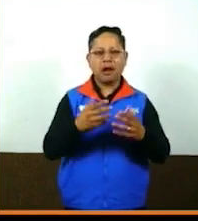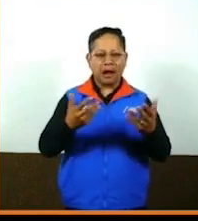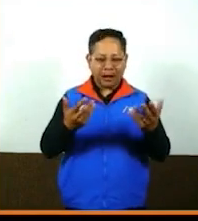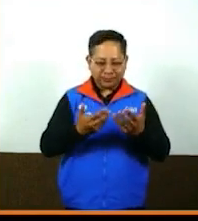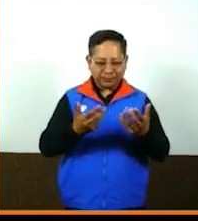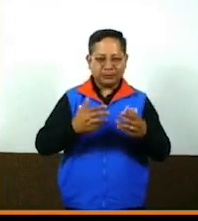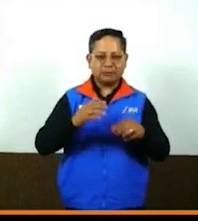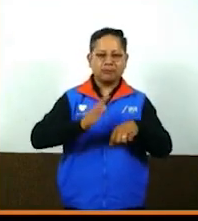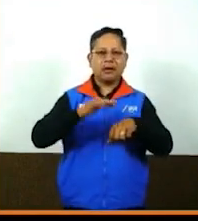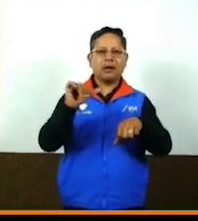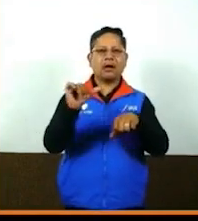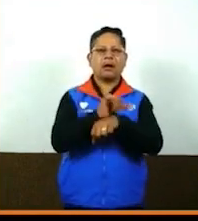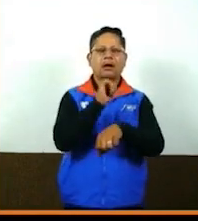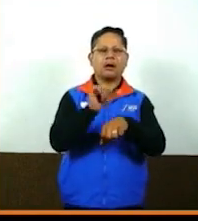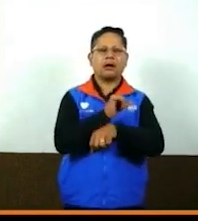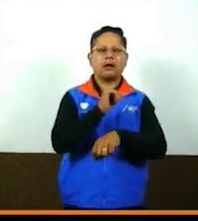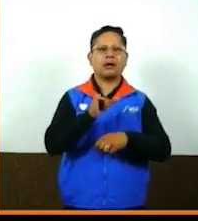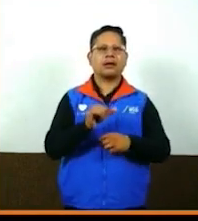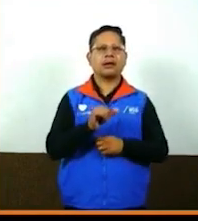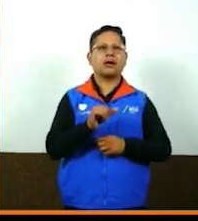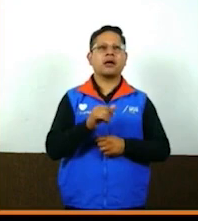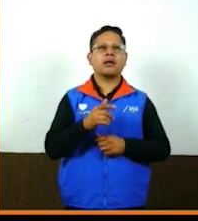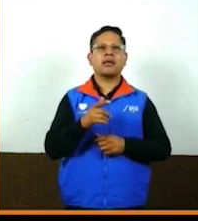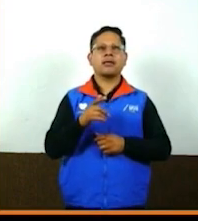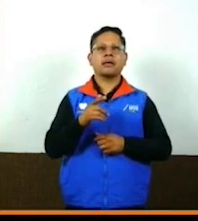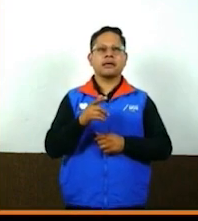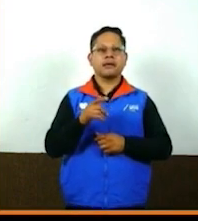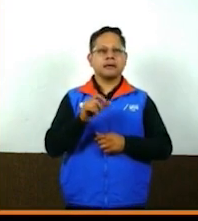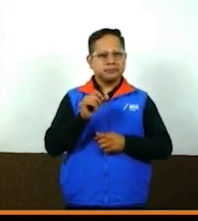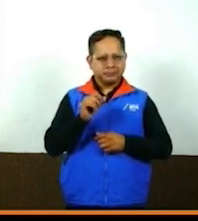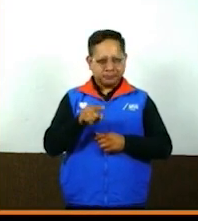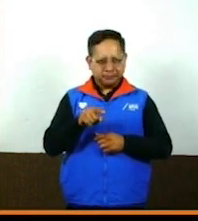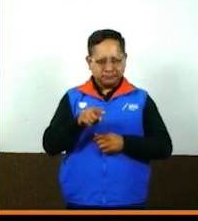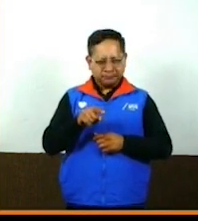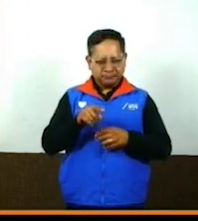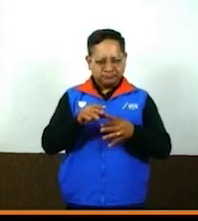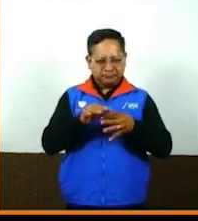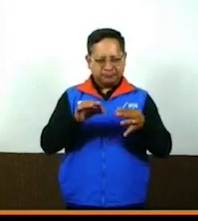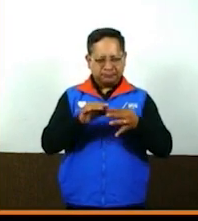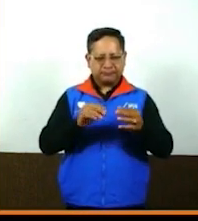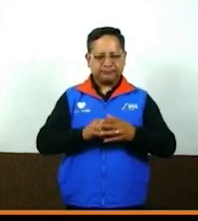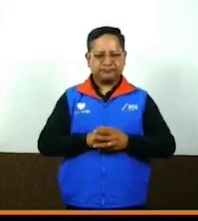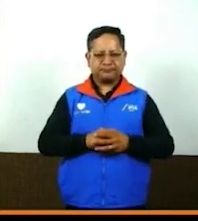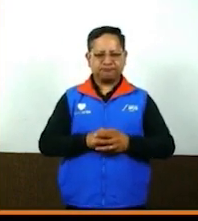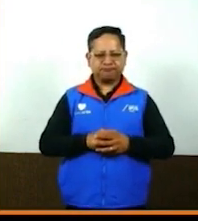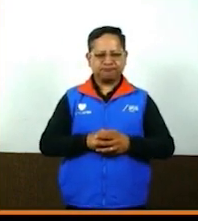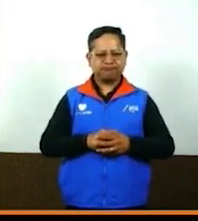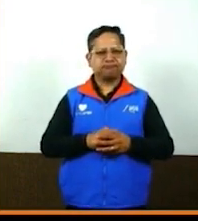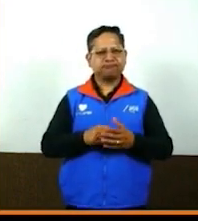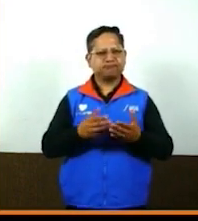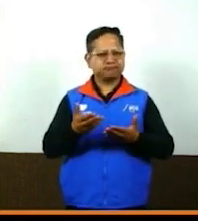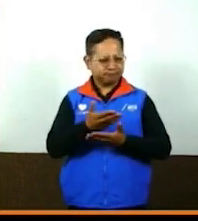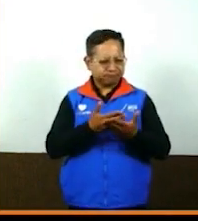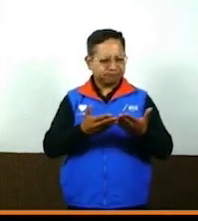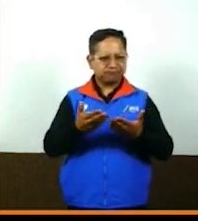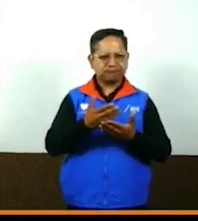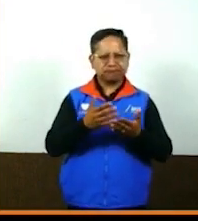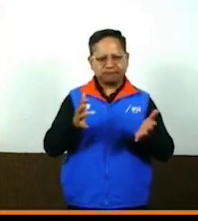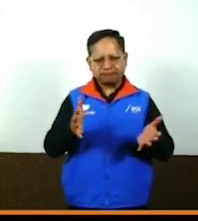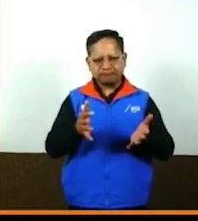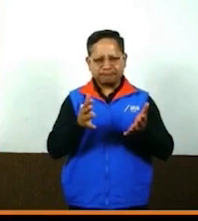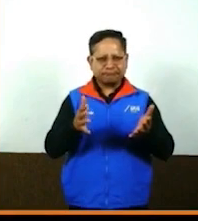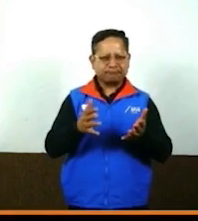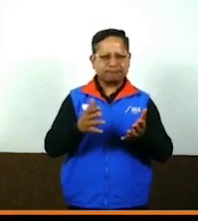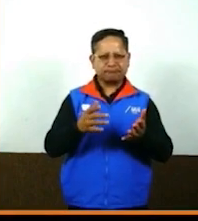autos. Y en esta misma línea de promover y dar y